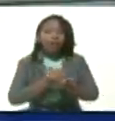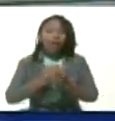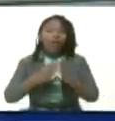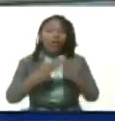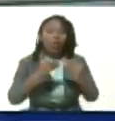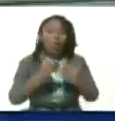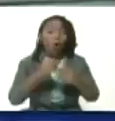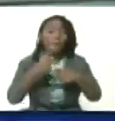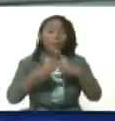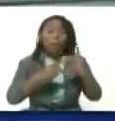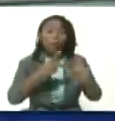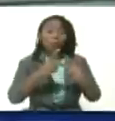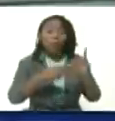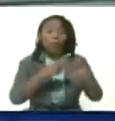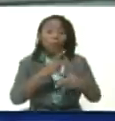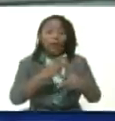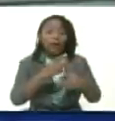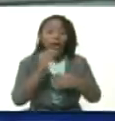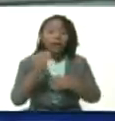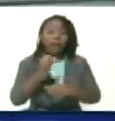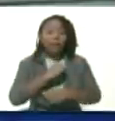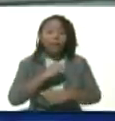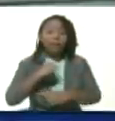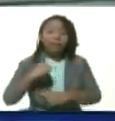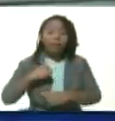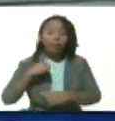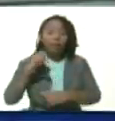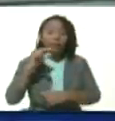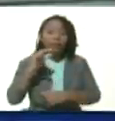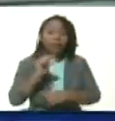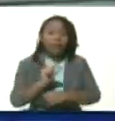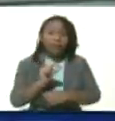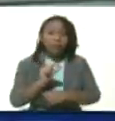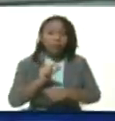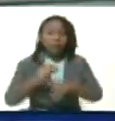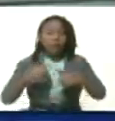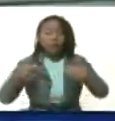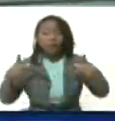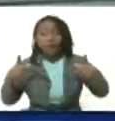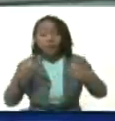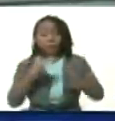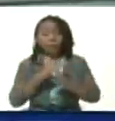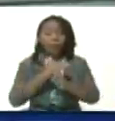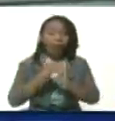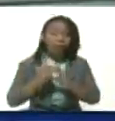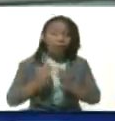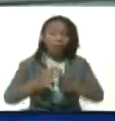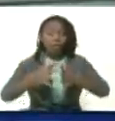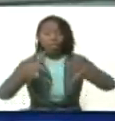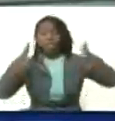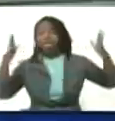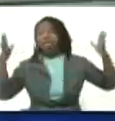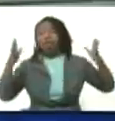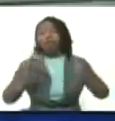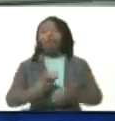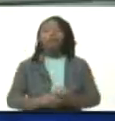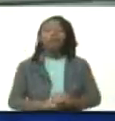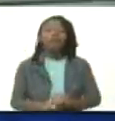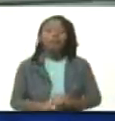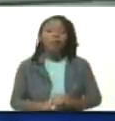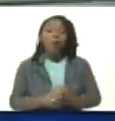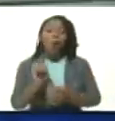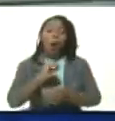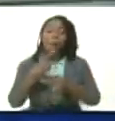que produce, sea privado, pequeñito, pequeño, grande, grandísimo, o